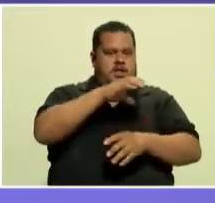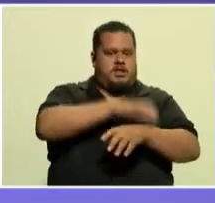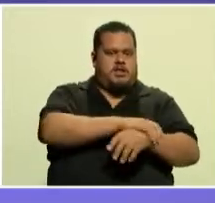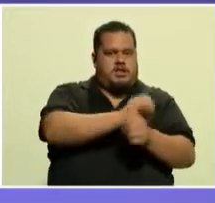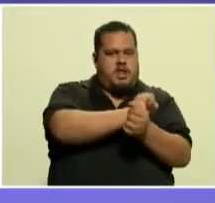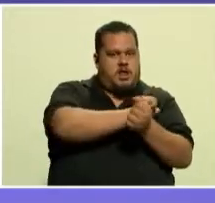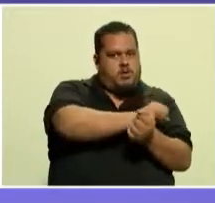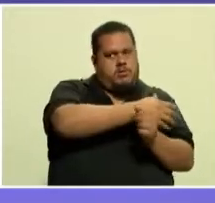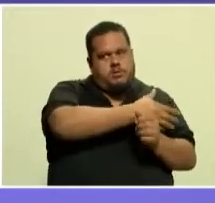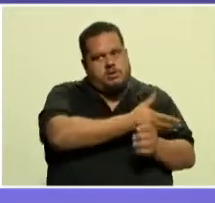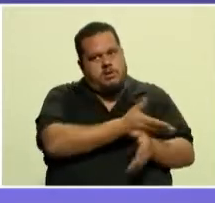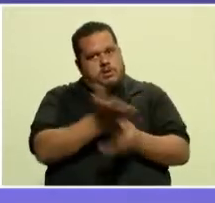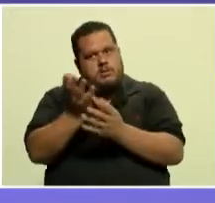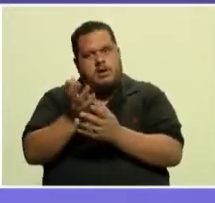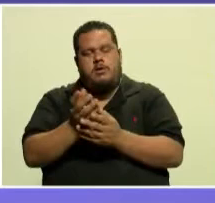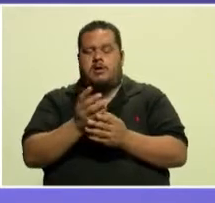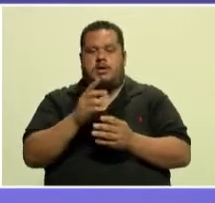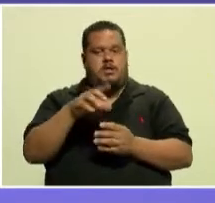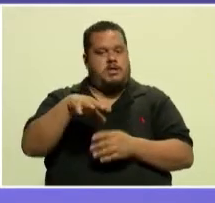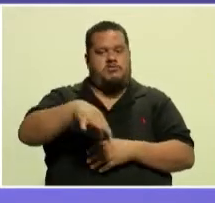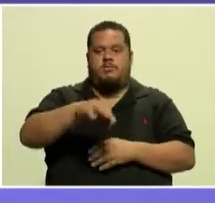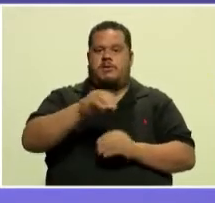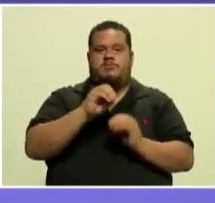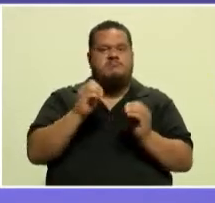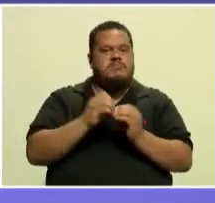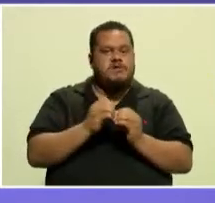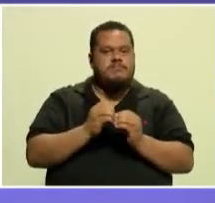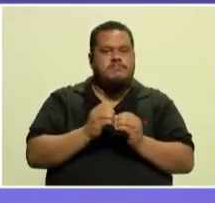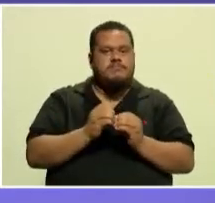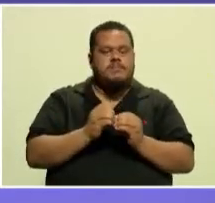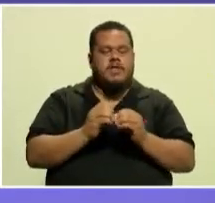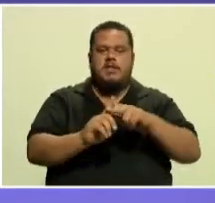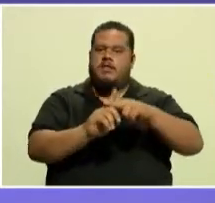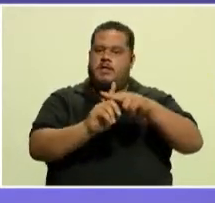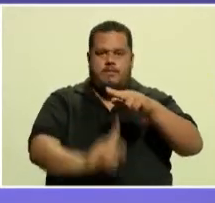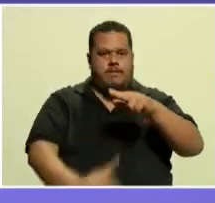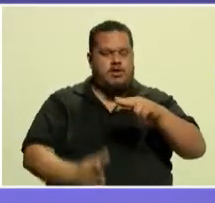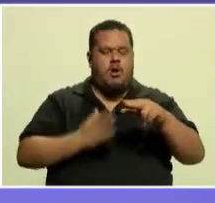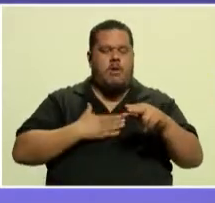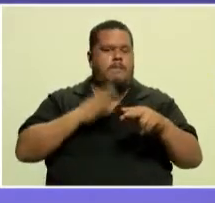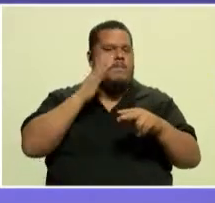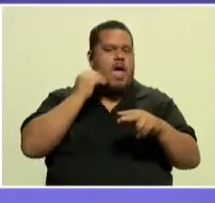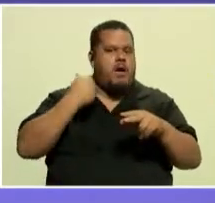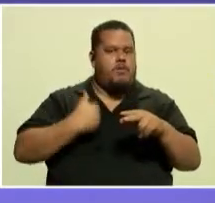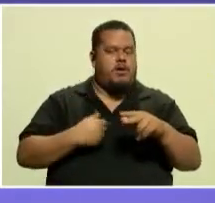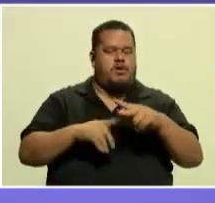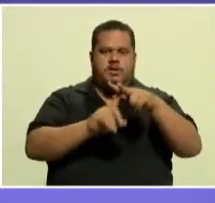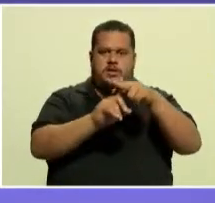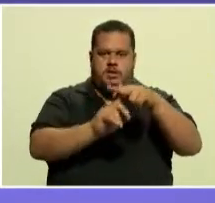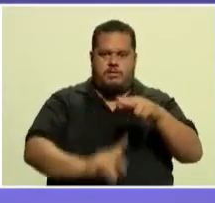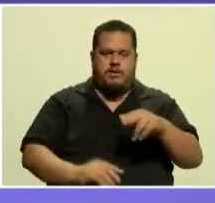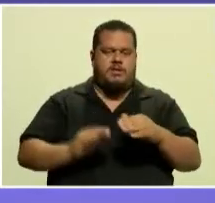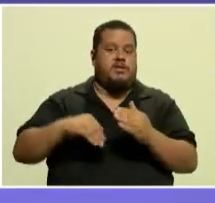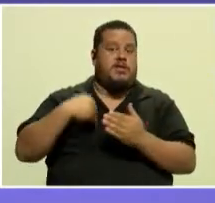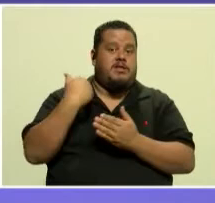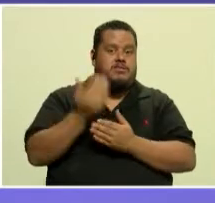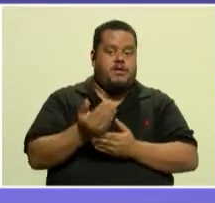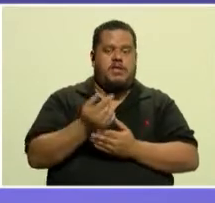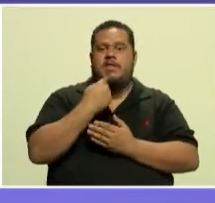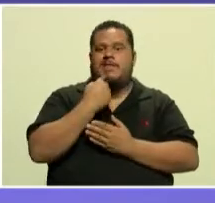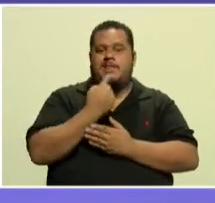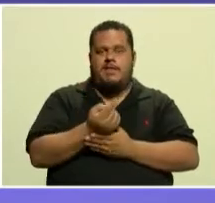En 1997, 50 años después de su desaparición, revelaron